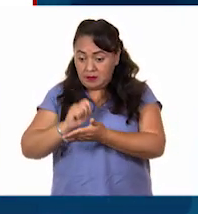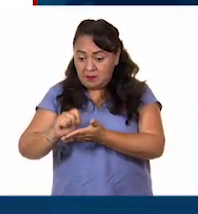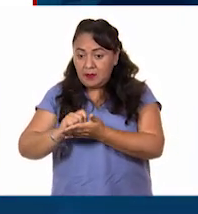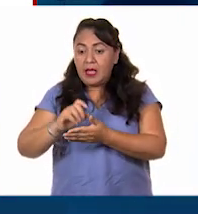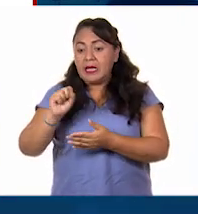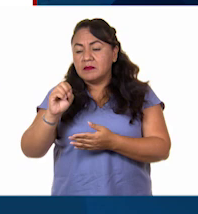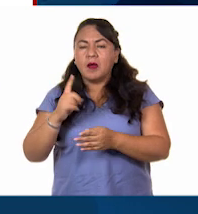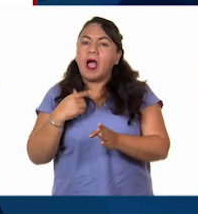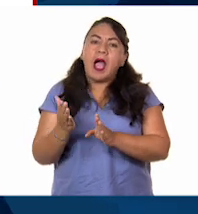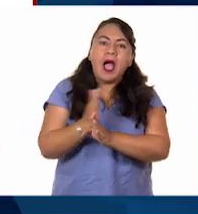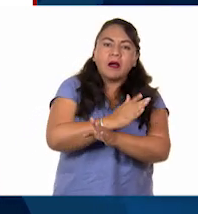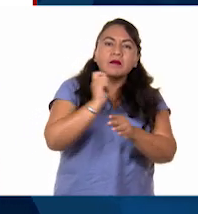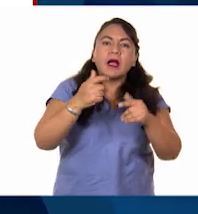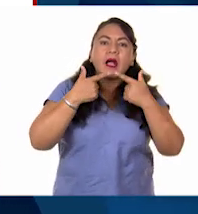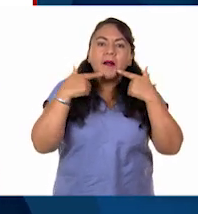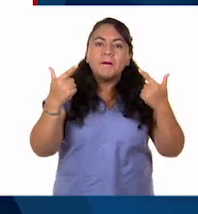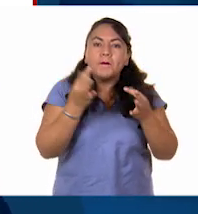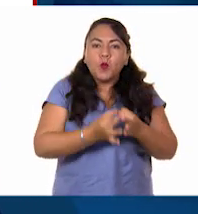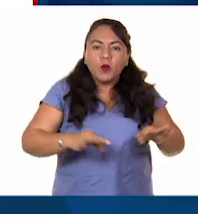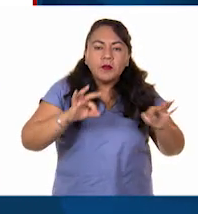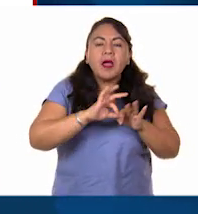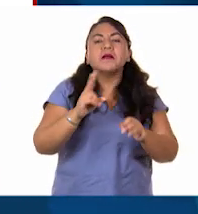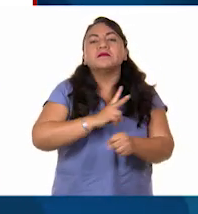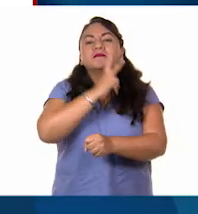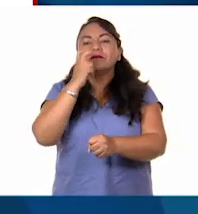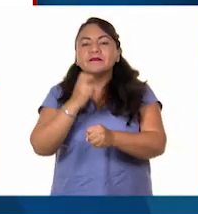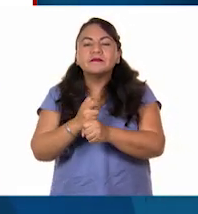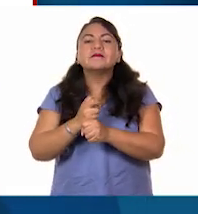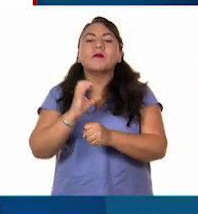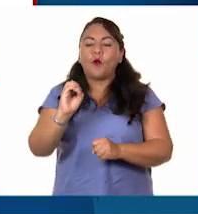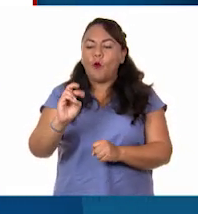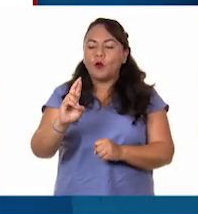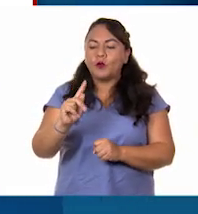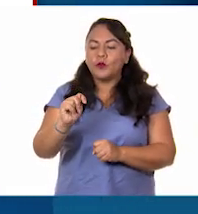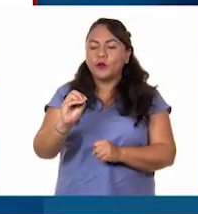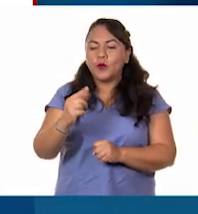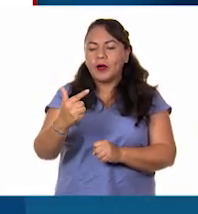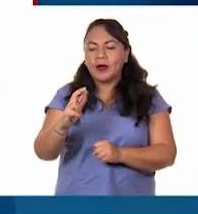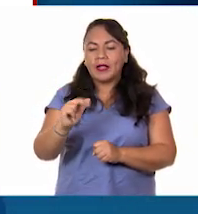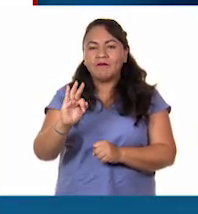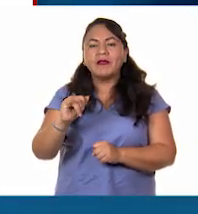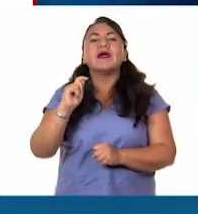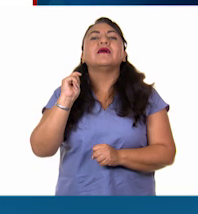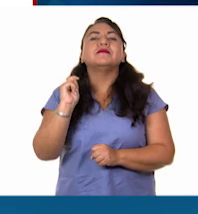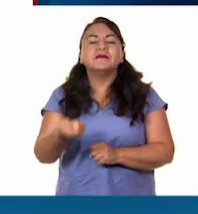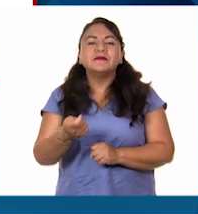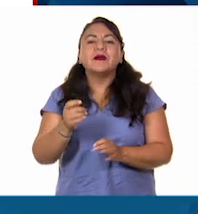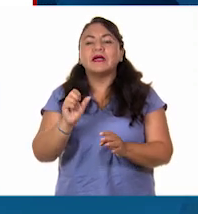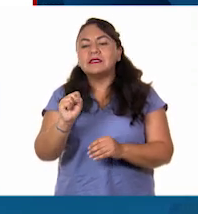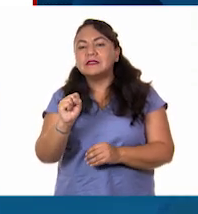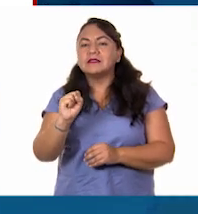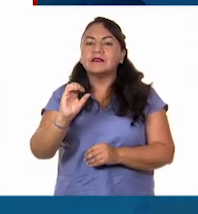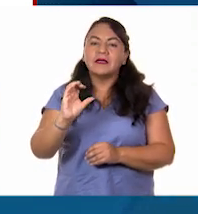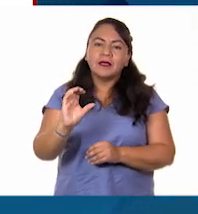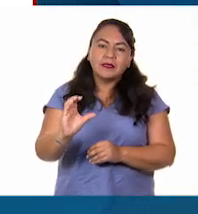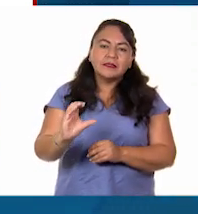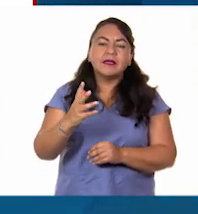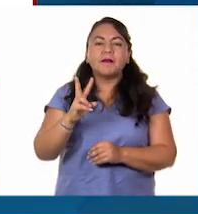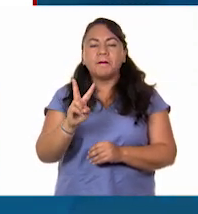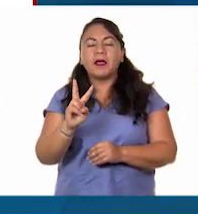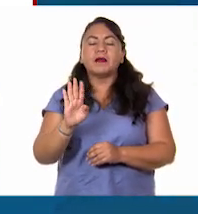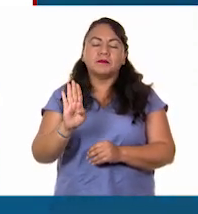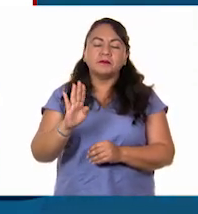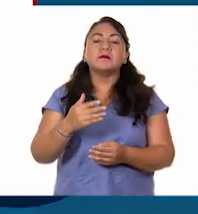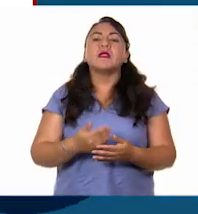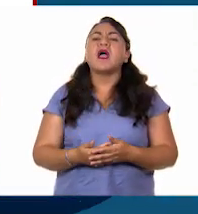ortografía. Muy bien. ¿Y al principio no debería estar la coherencia global? Mira, la construcción de la